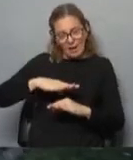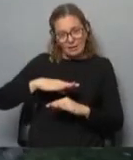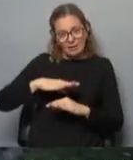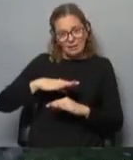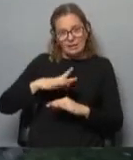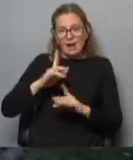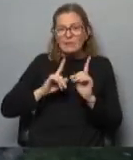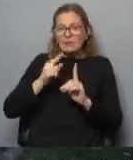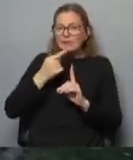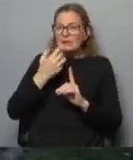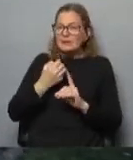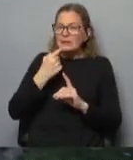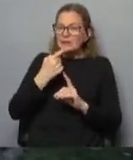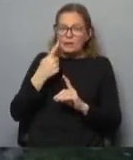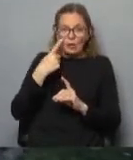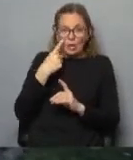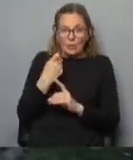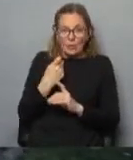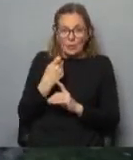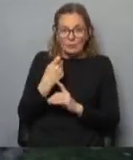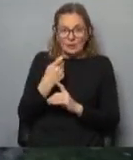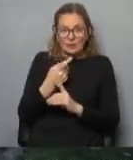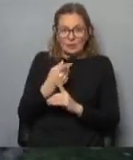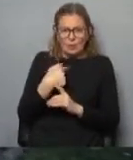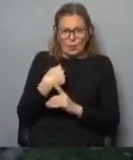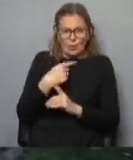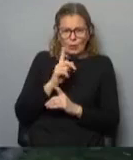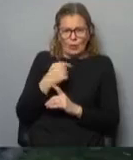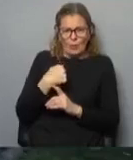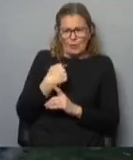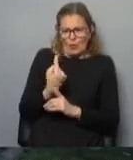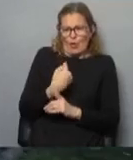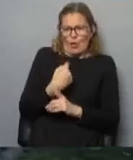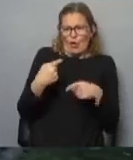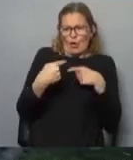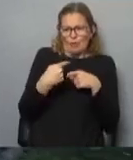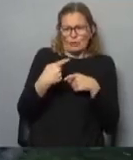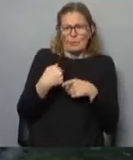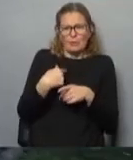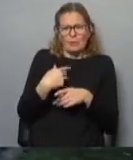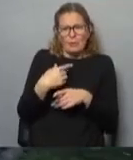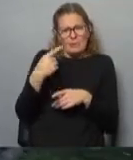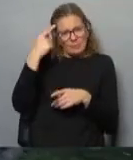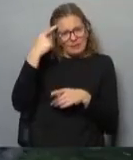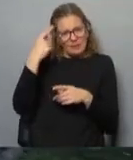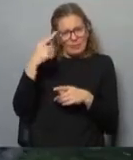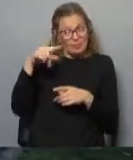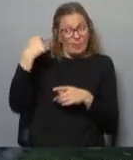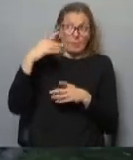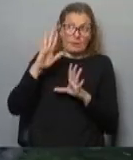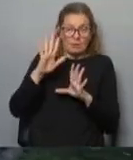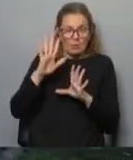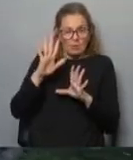bajar implica que nos demos cuenta de que no es conmigo capos que no es personal pero si lo tomamos personal o también andamos cruzados